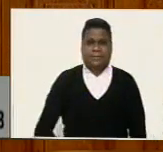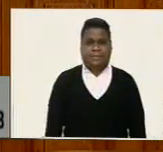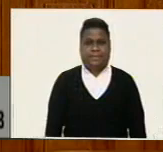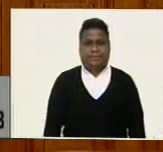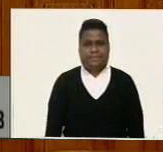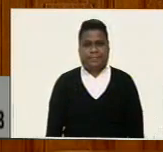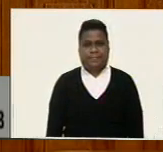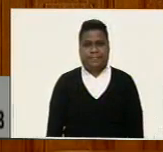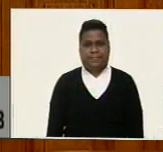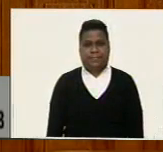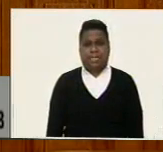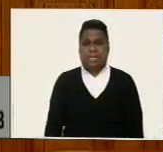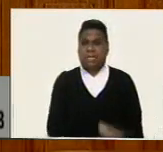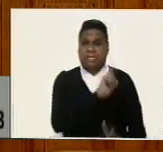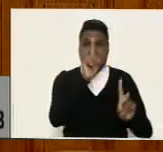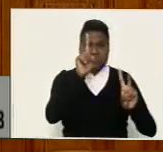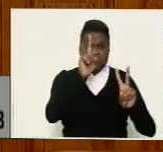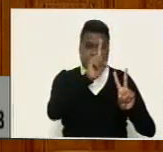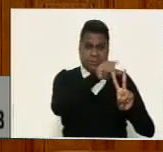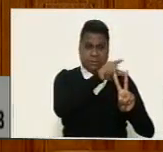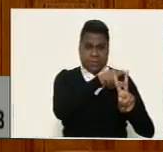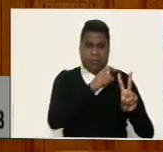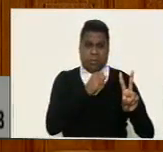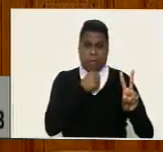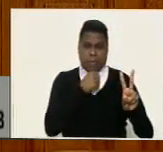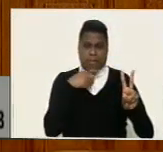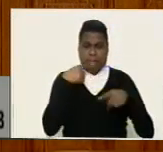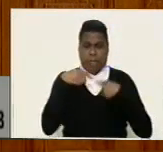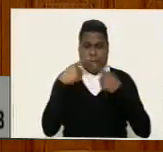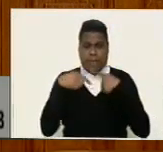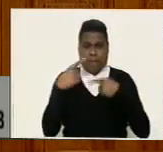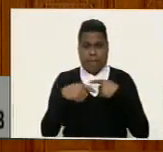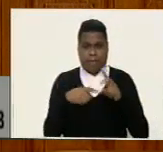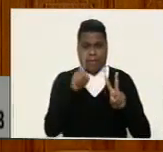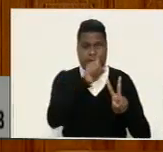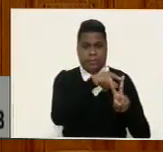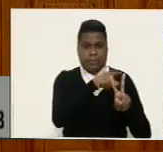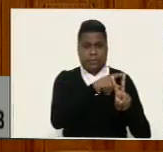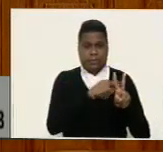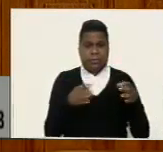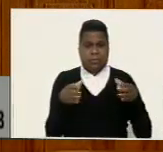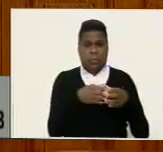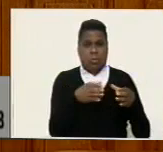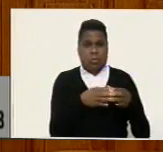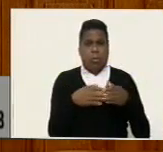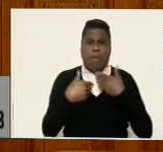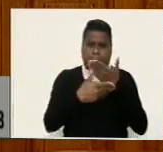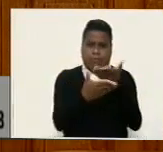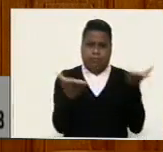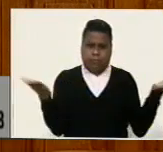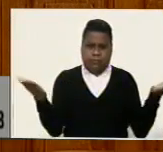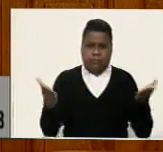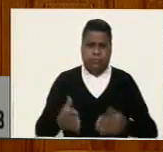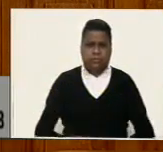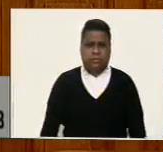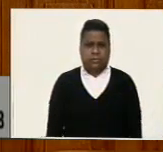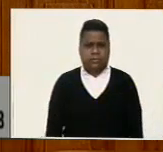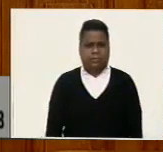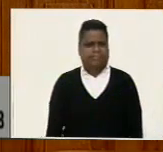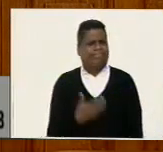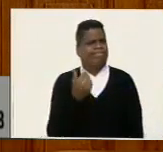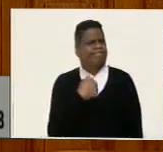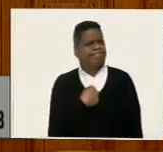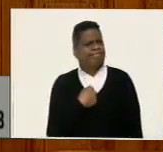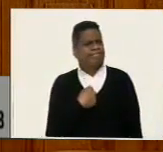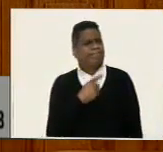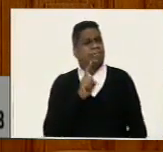En esta segunda intervención ante este honorable cuerpo, me ha tocado en